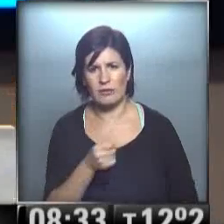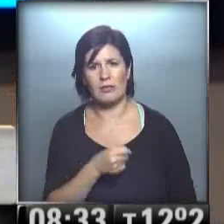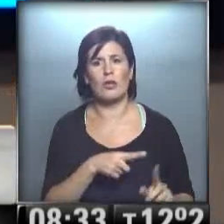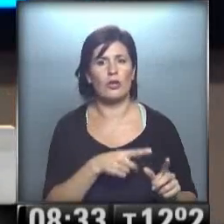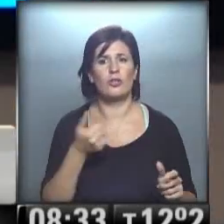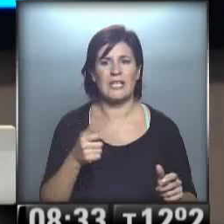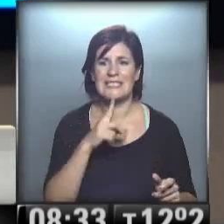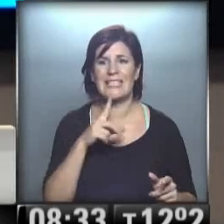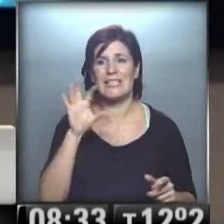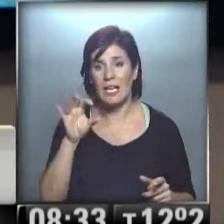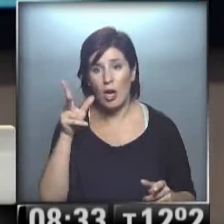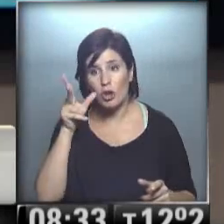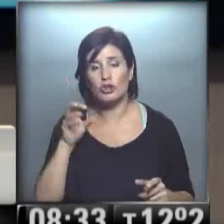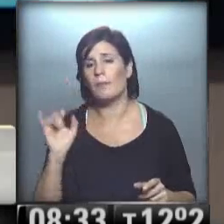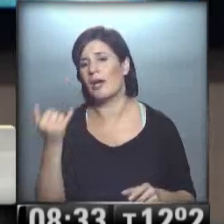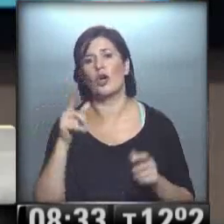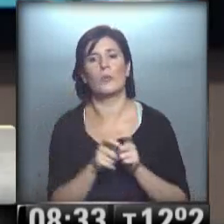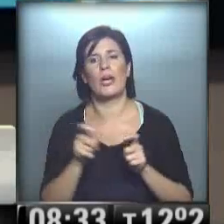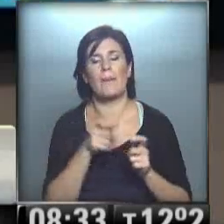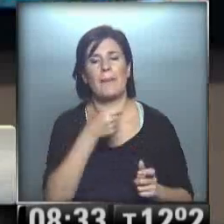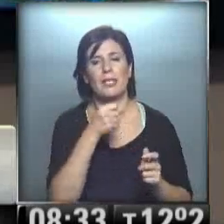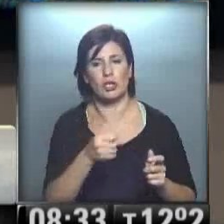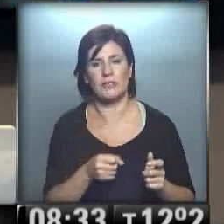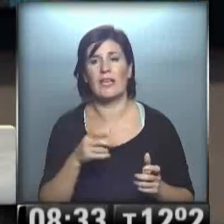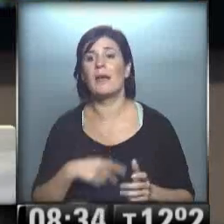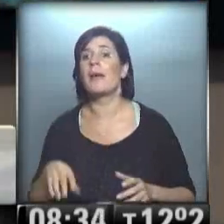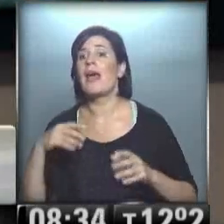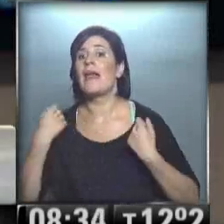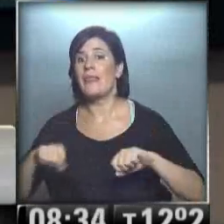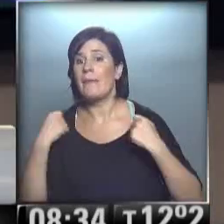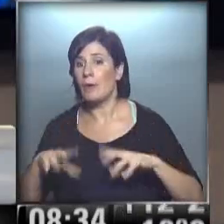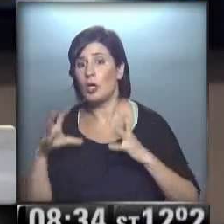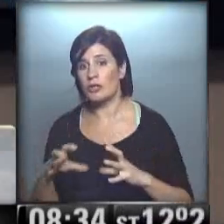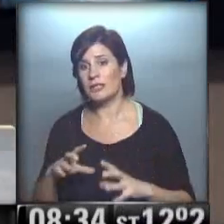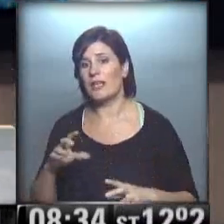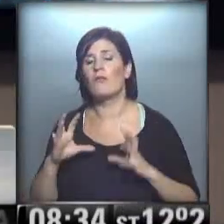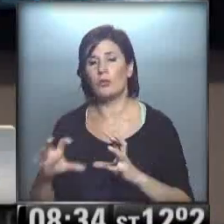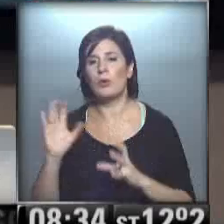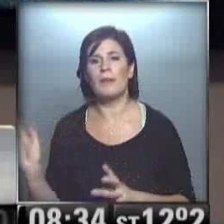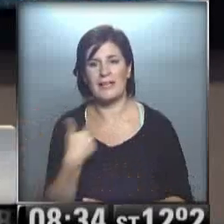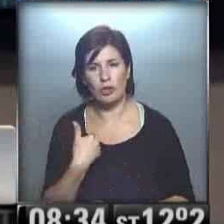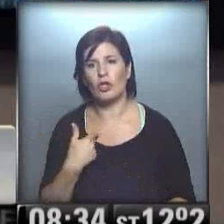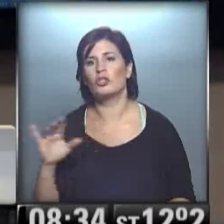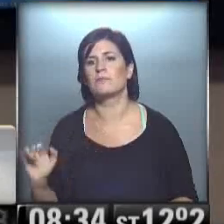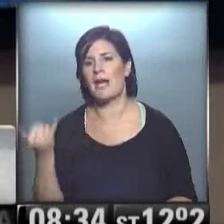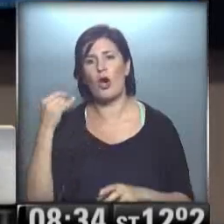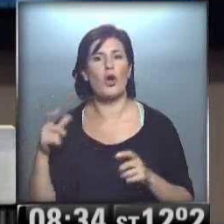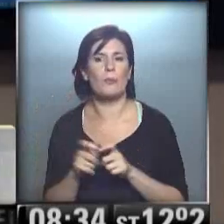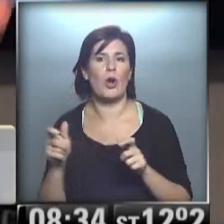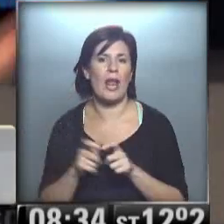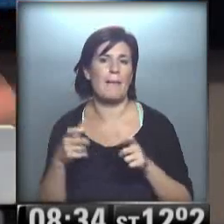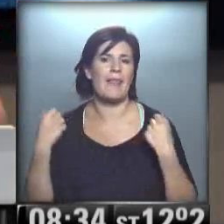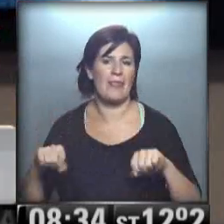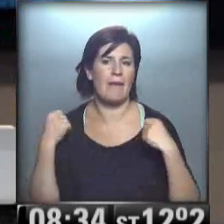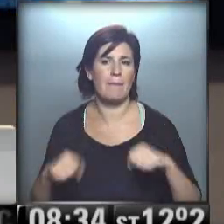se quedó también con su nominación en deportivo fútbol para todos que se quedó no solamente como mejor programa deportivo sino además